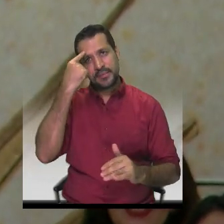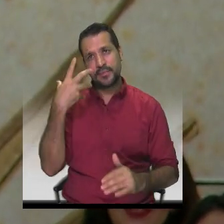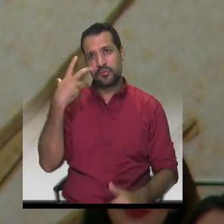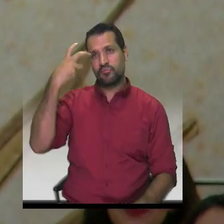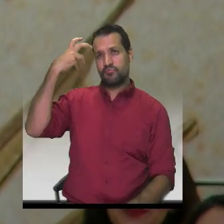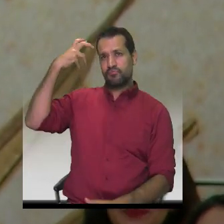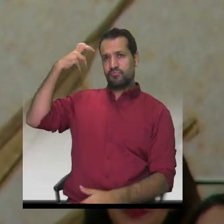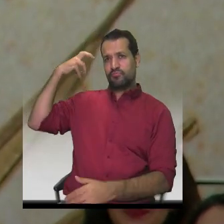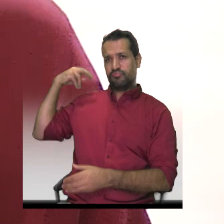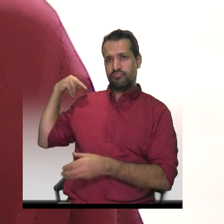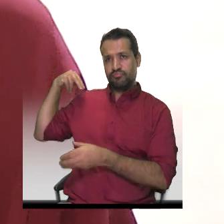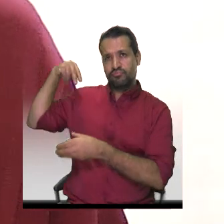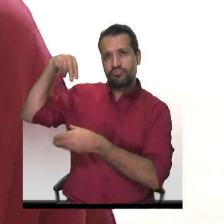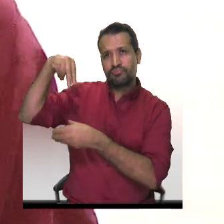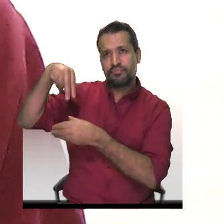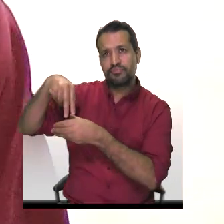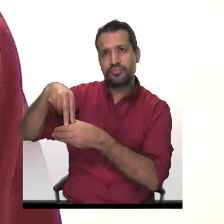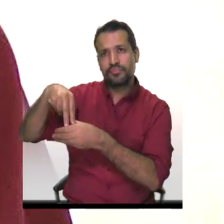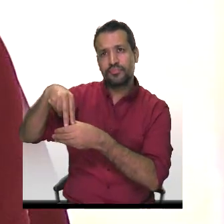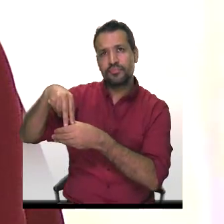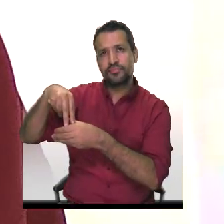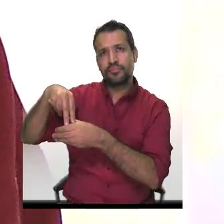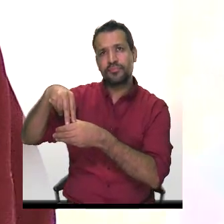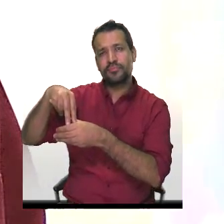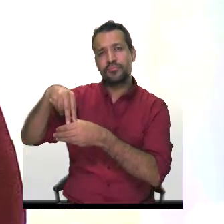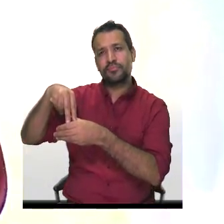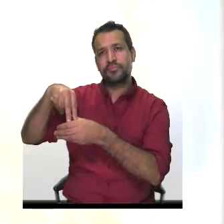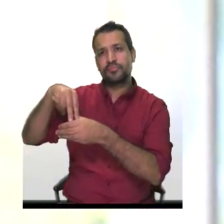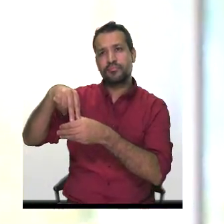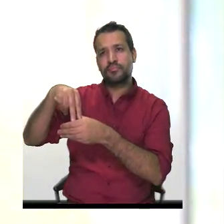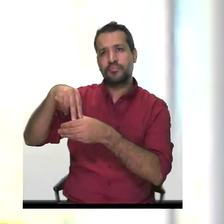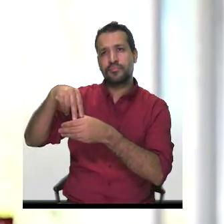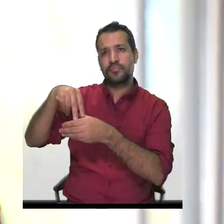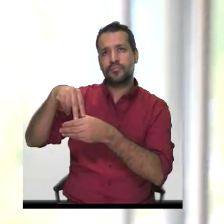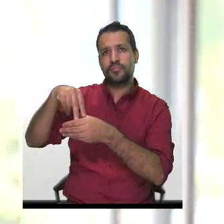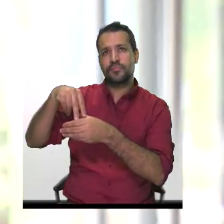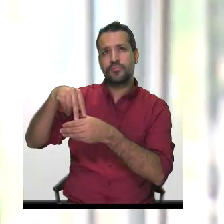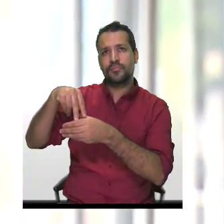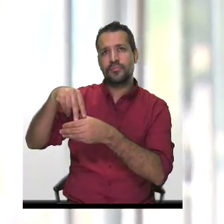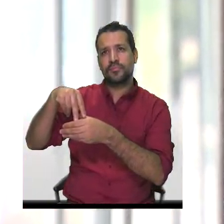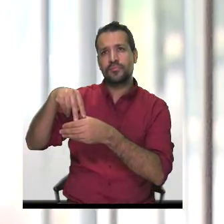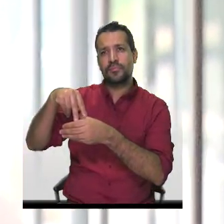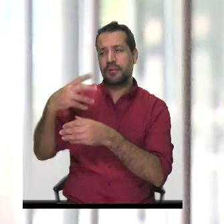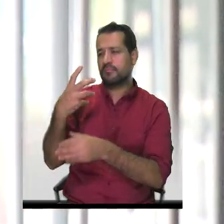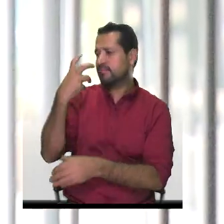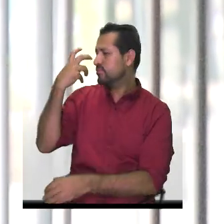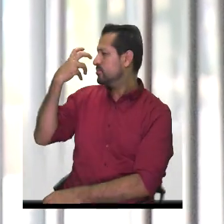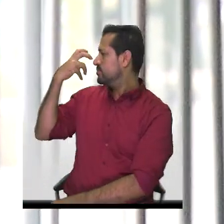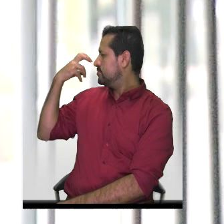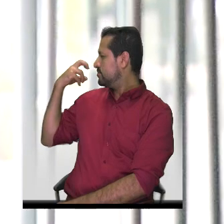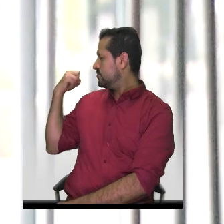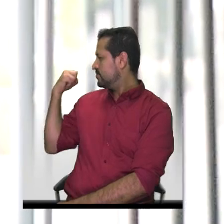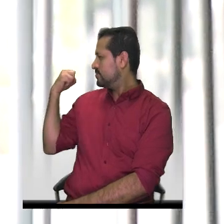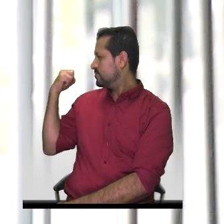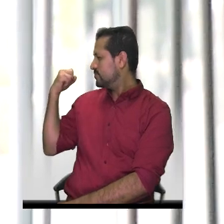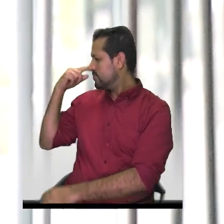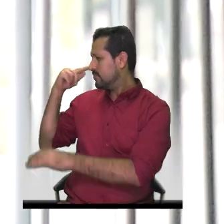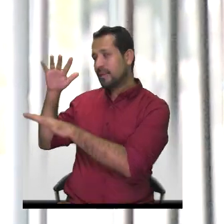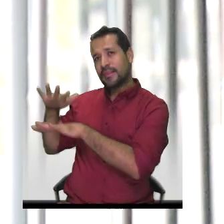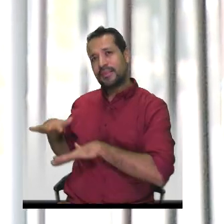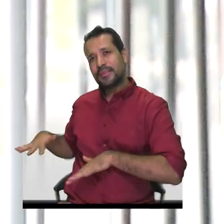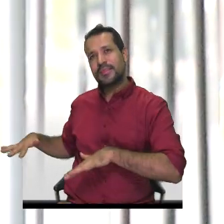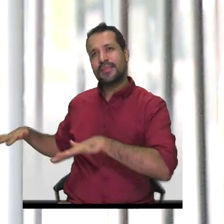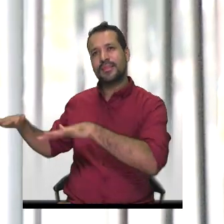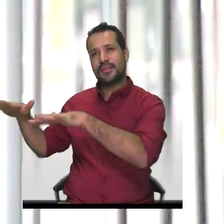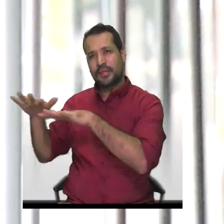es el acercamiento como al original de las cosas. Si uno se pone a ver, por ejemplo, el territorio